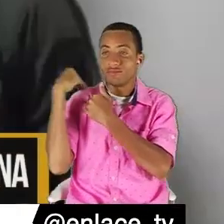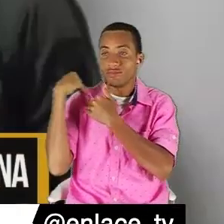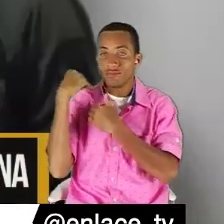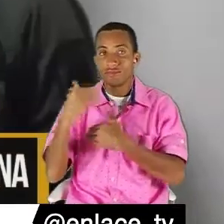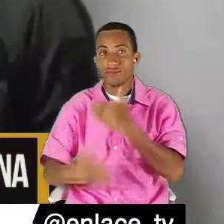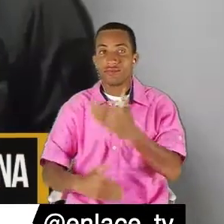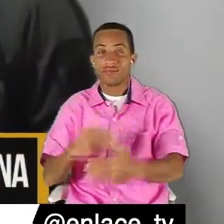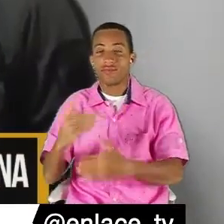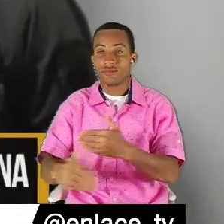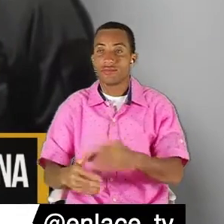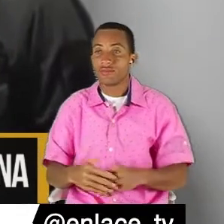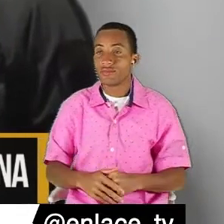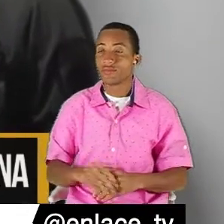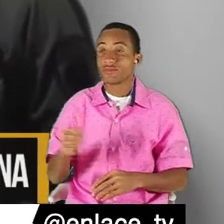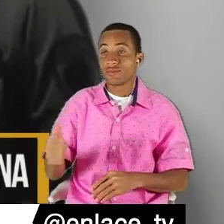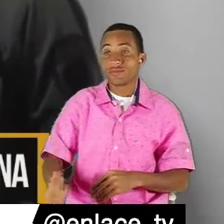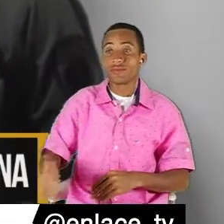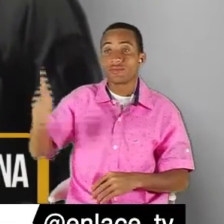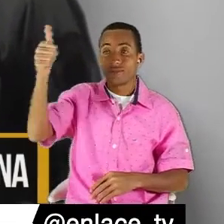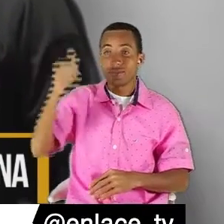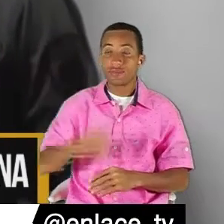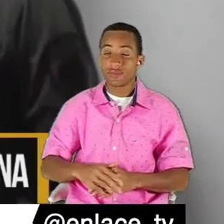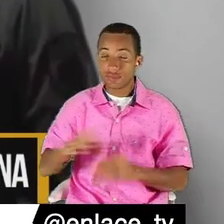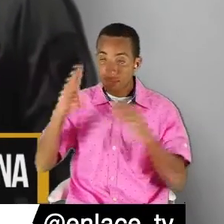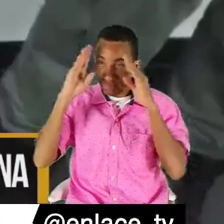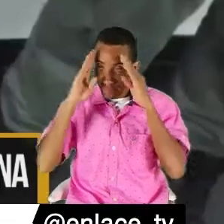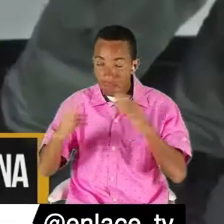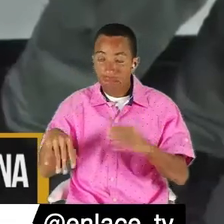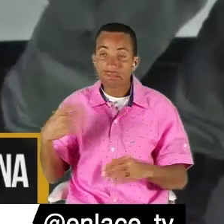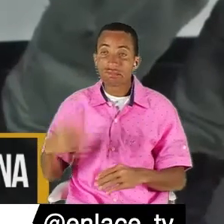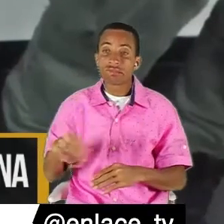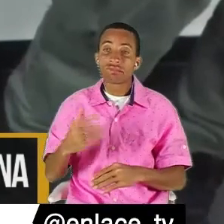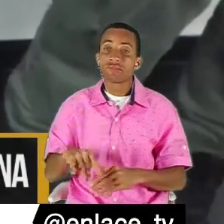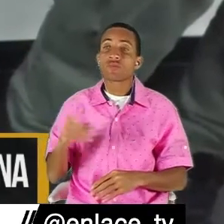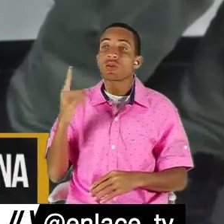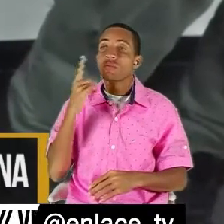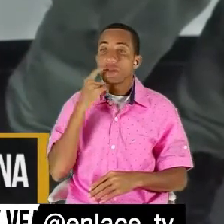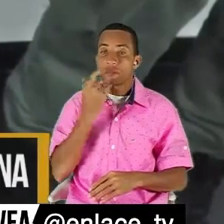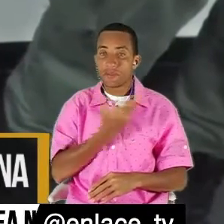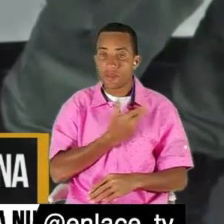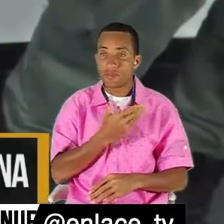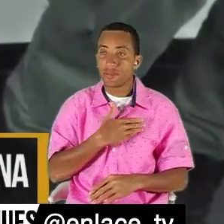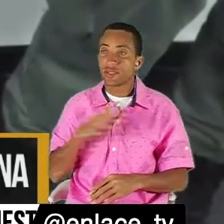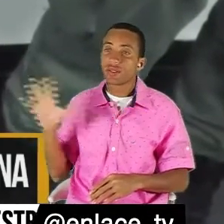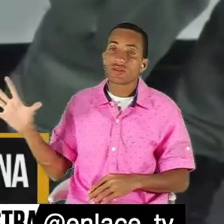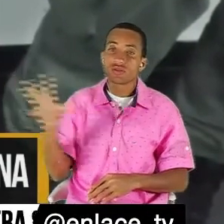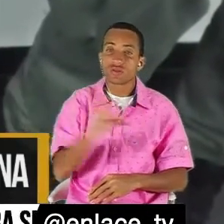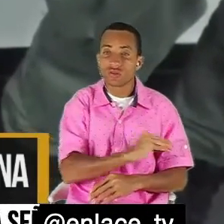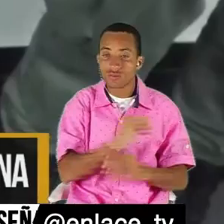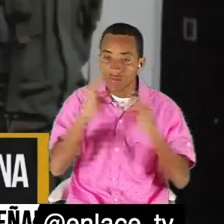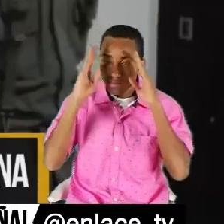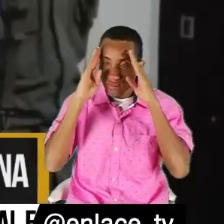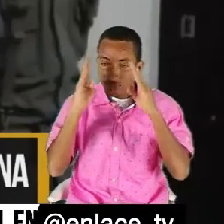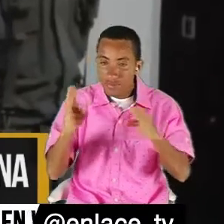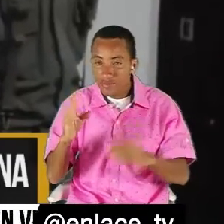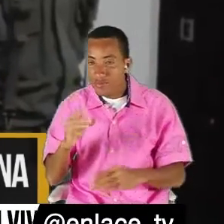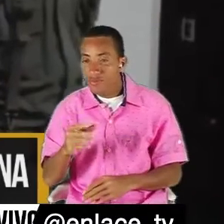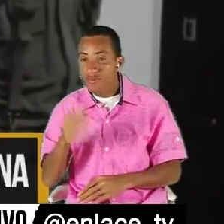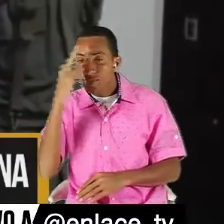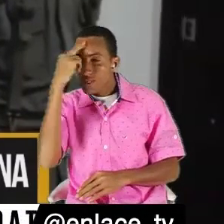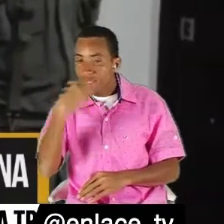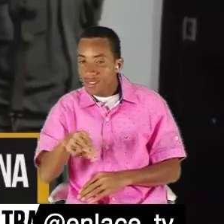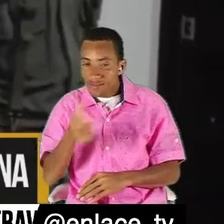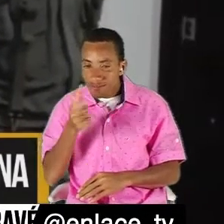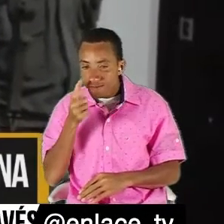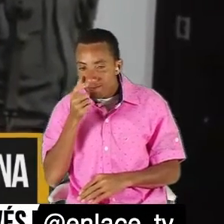procedimiento. Las autoridades llamaron la atención de hechos como estos y a los padres de familia para que estén pendientes de los pasos de sus hijos. A la menor